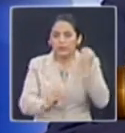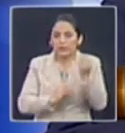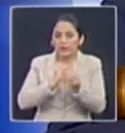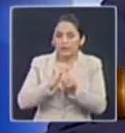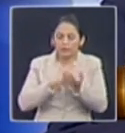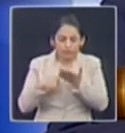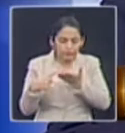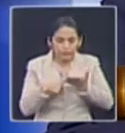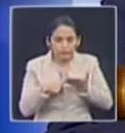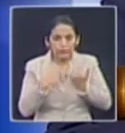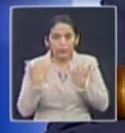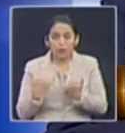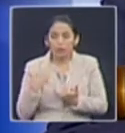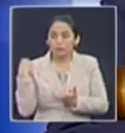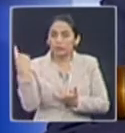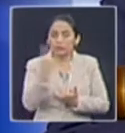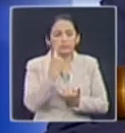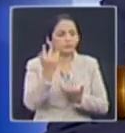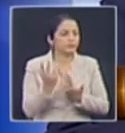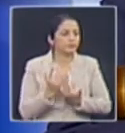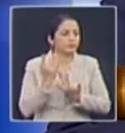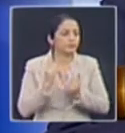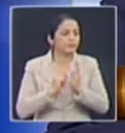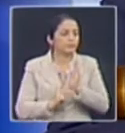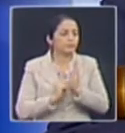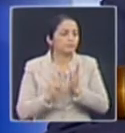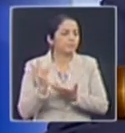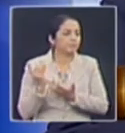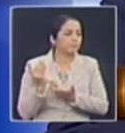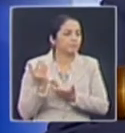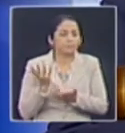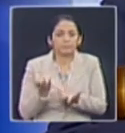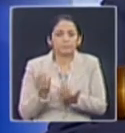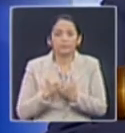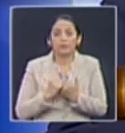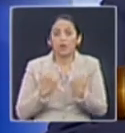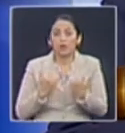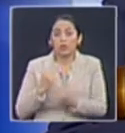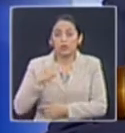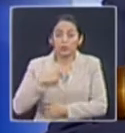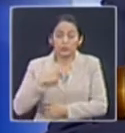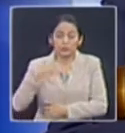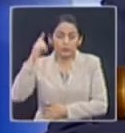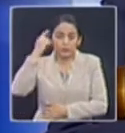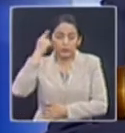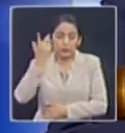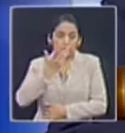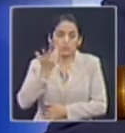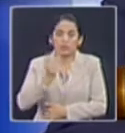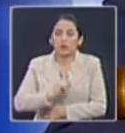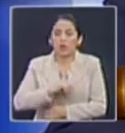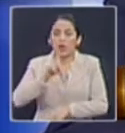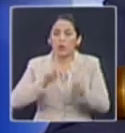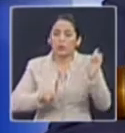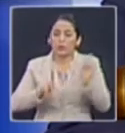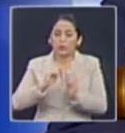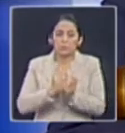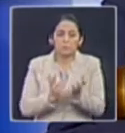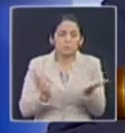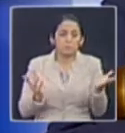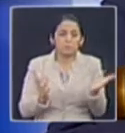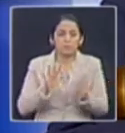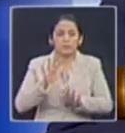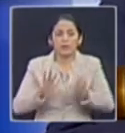a cómo va a terminar, pero que considero yo que existen ciertos aditamentos que podrían estar dando ciertas luces